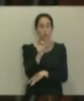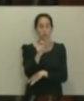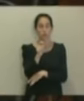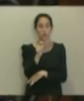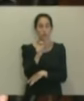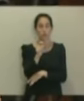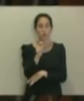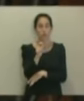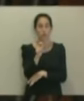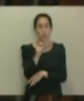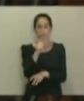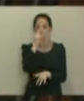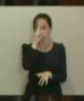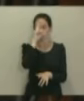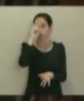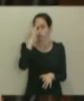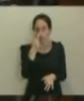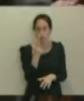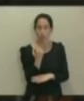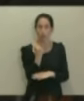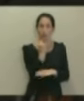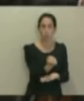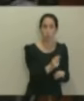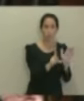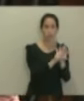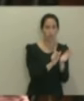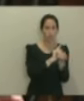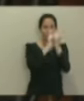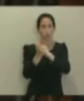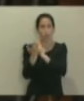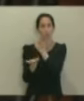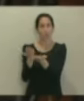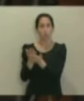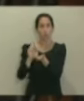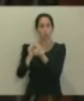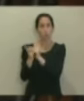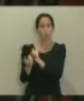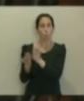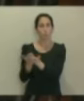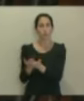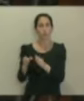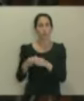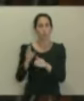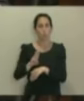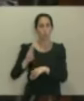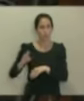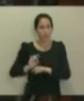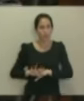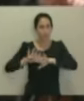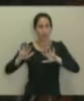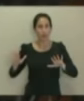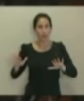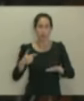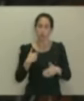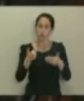de su apoyo a la ley y pasó a apoyar unas enmiendas del Partido Popular que eran absolutamente claras. En este sentido, sí tengo